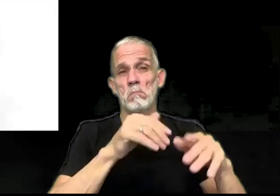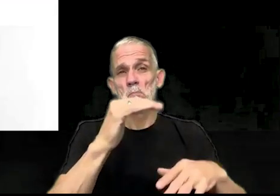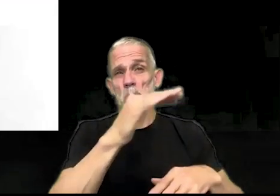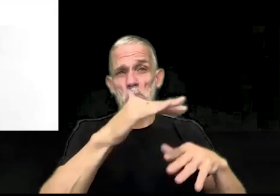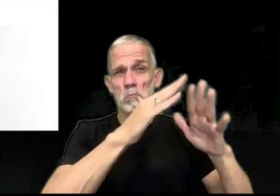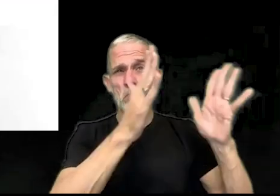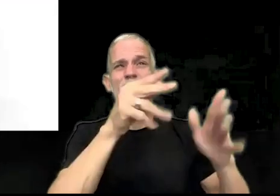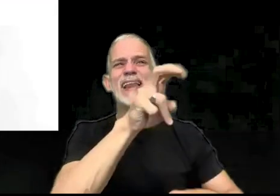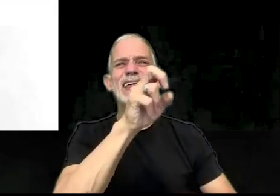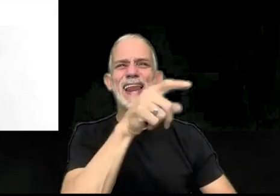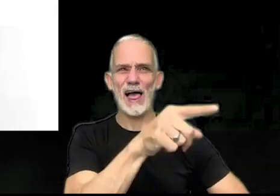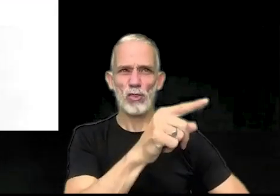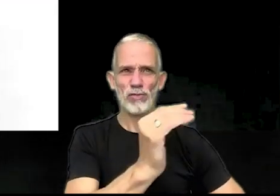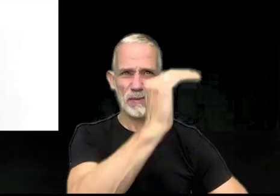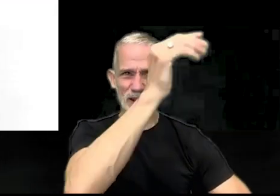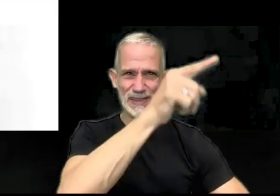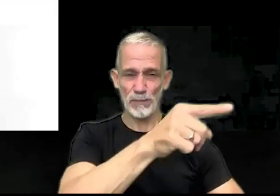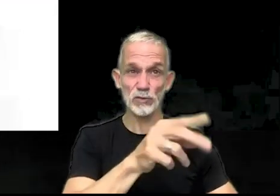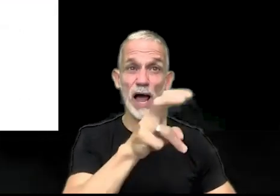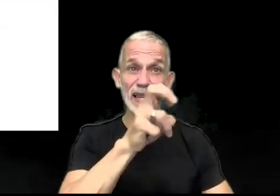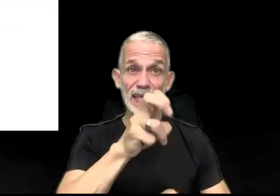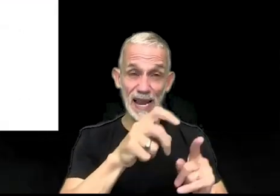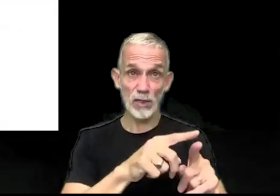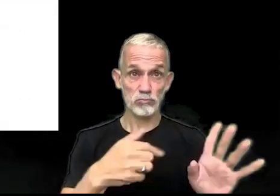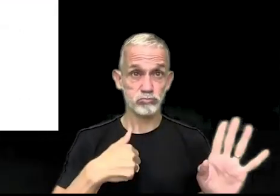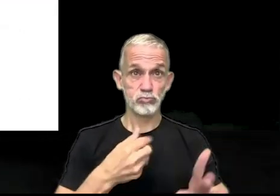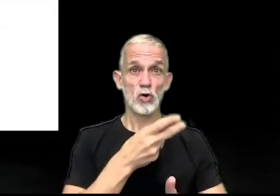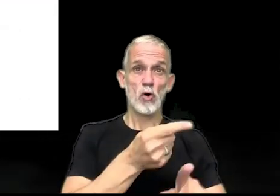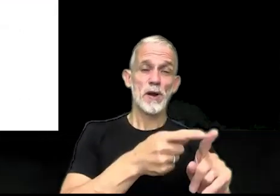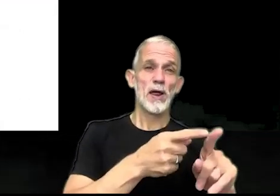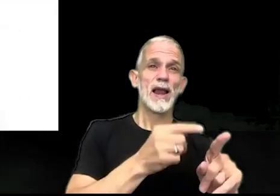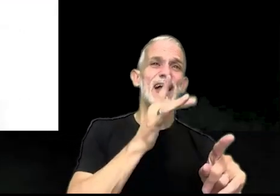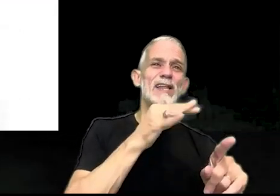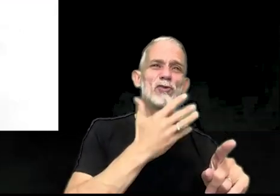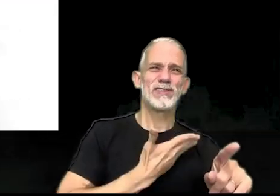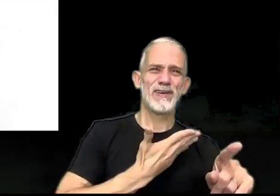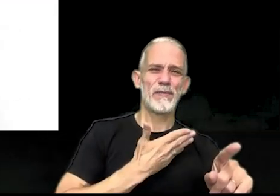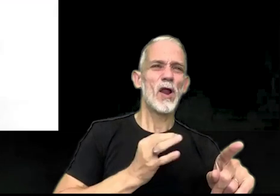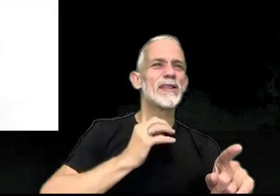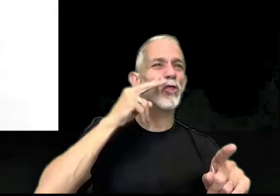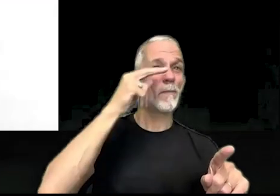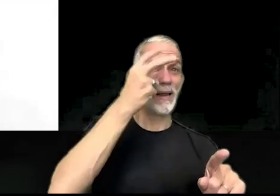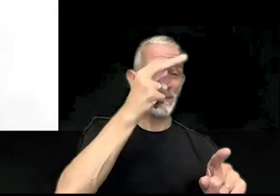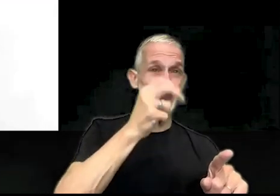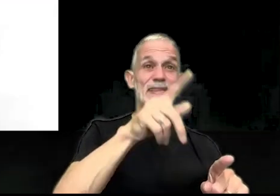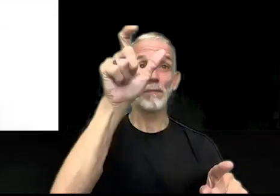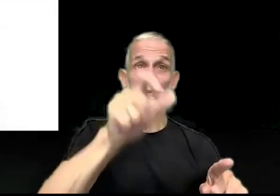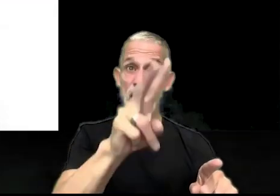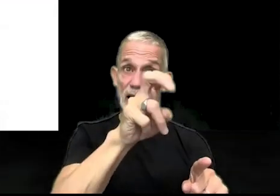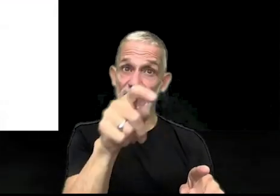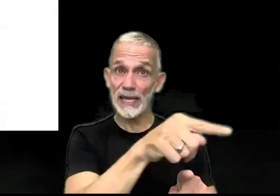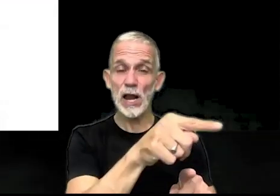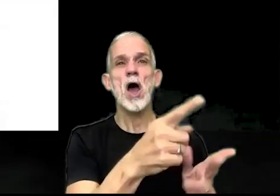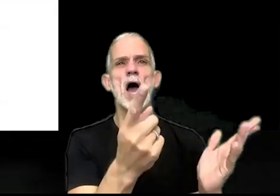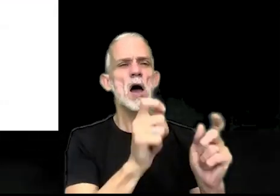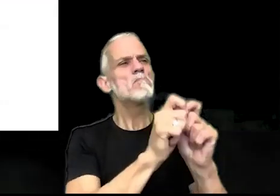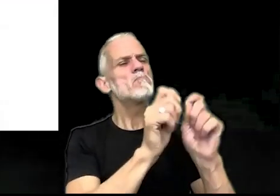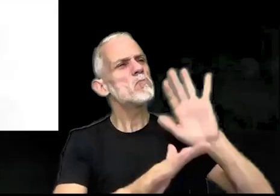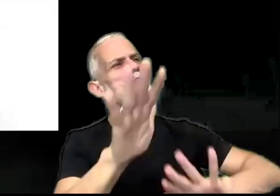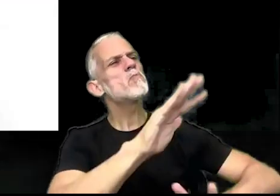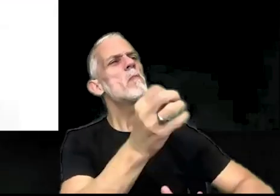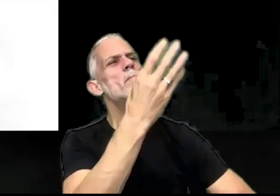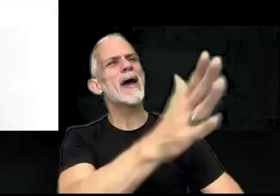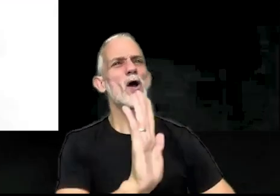que está alquilado desde que fue adquirido el 14 de febrero de 2020 y el inquilino incorporó